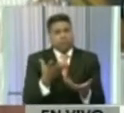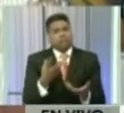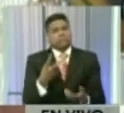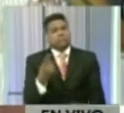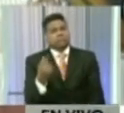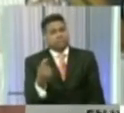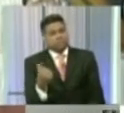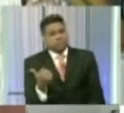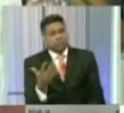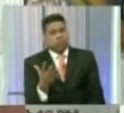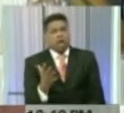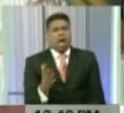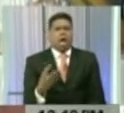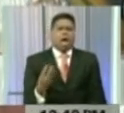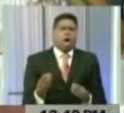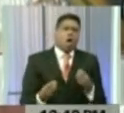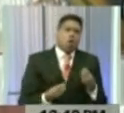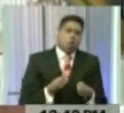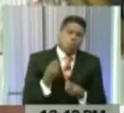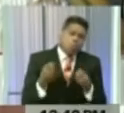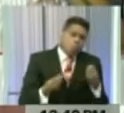Entonces, ¿cómo nosotros transitar,